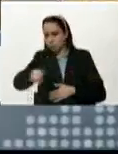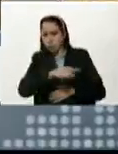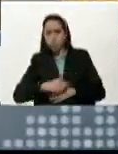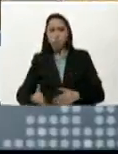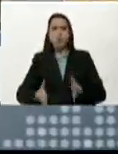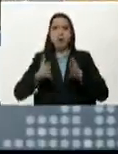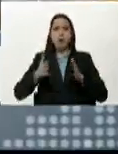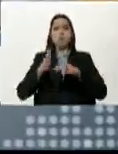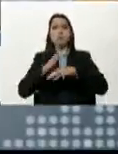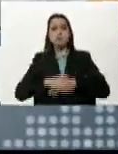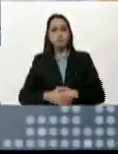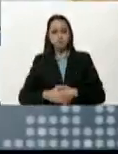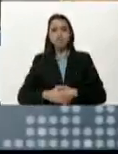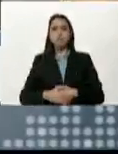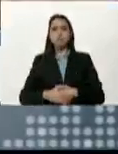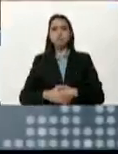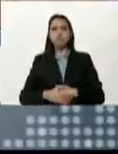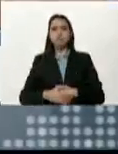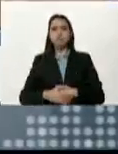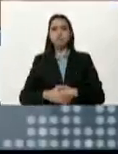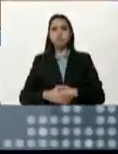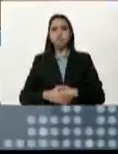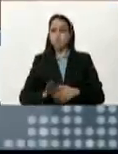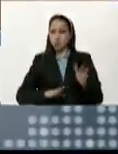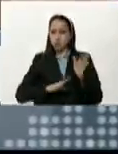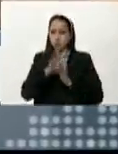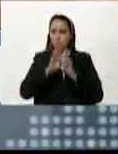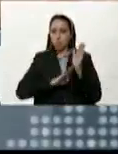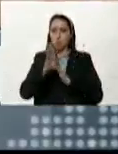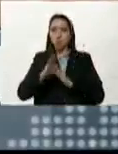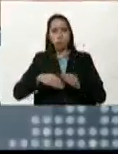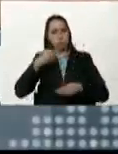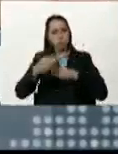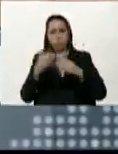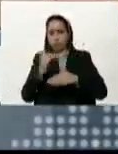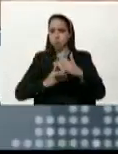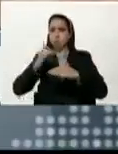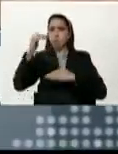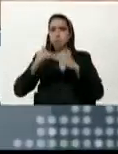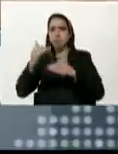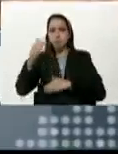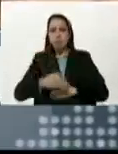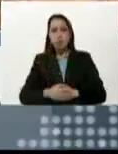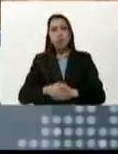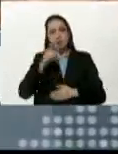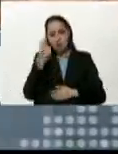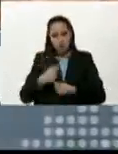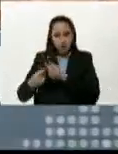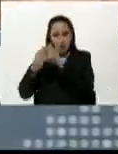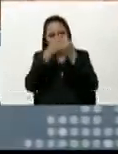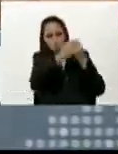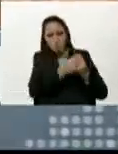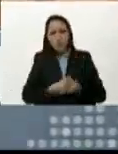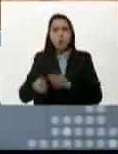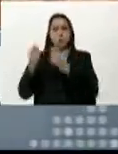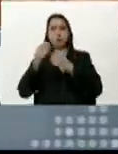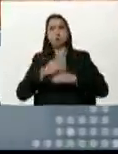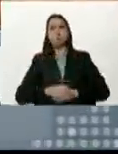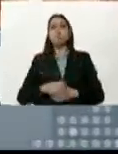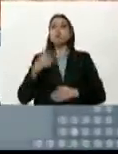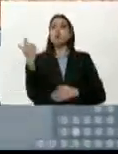ganamos ganar ganar crecer en la producción crecer en el comercio ir